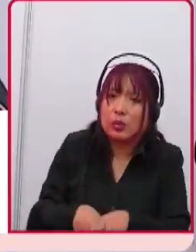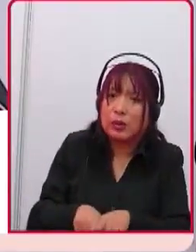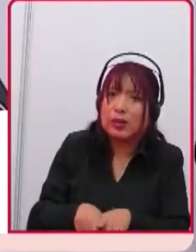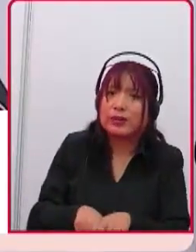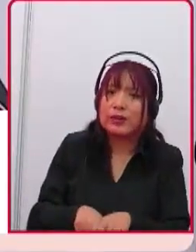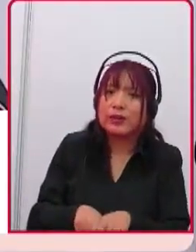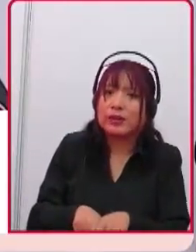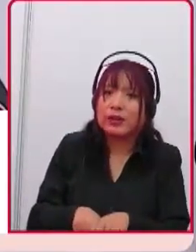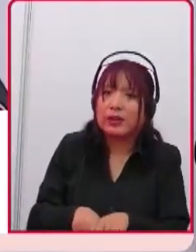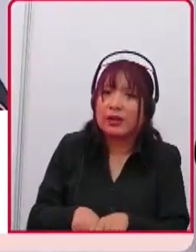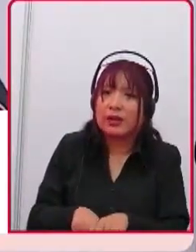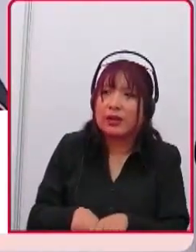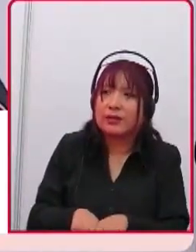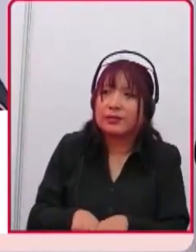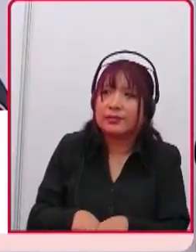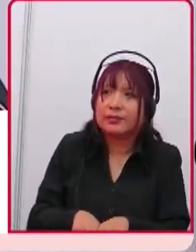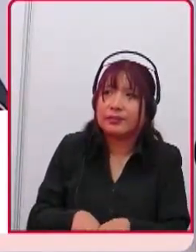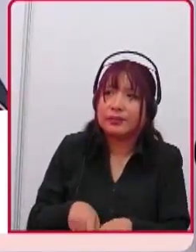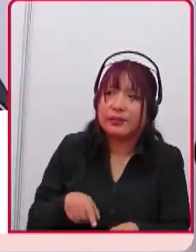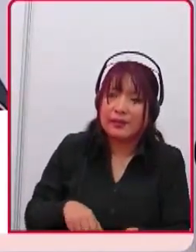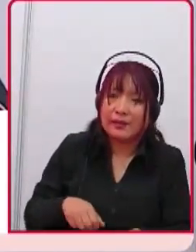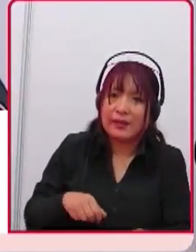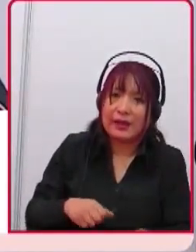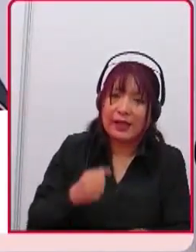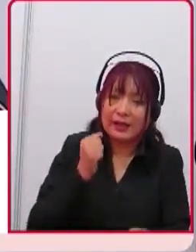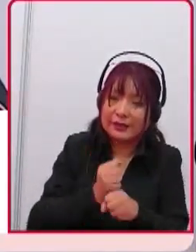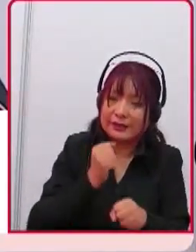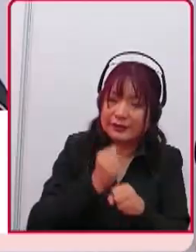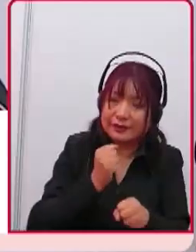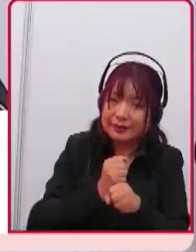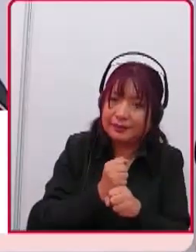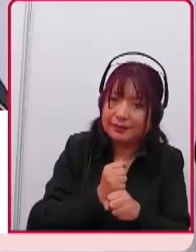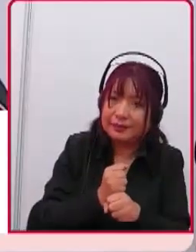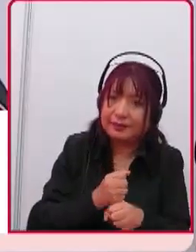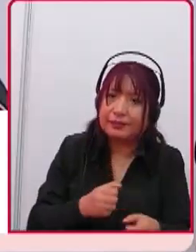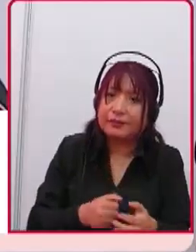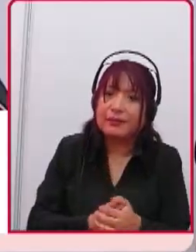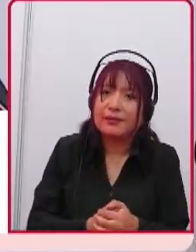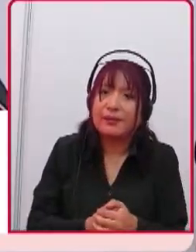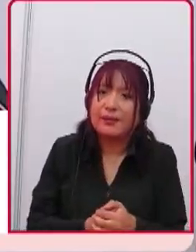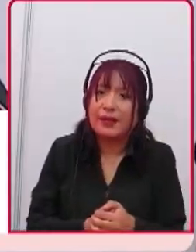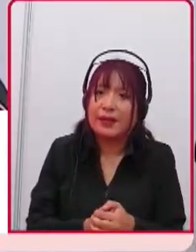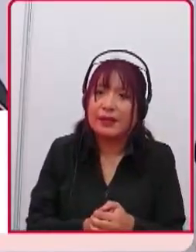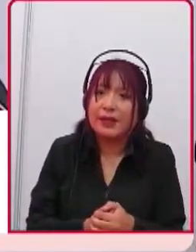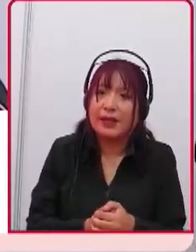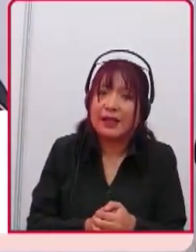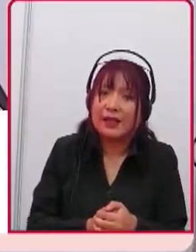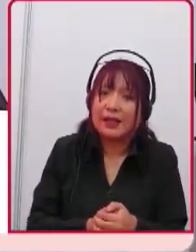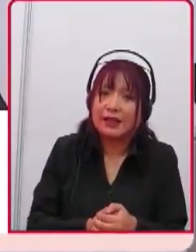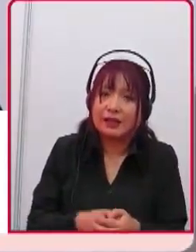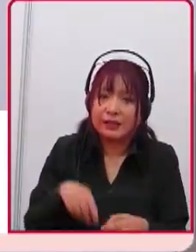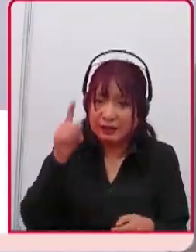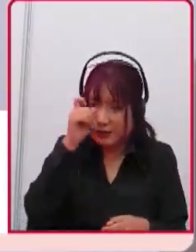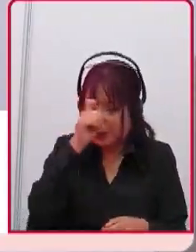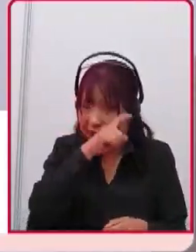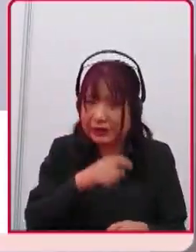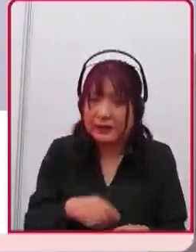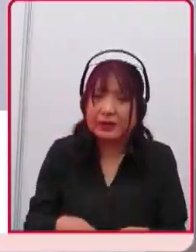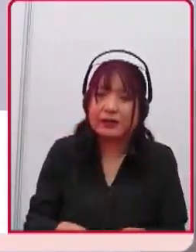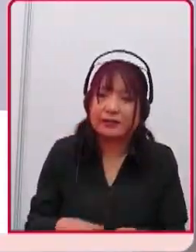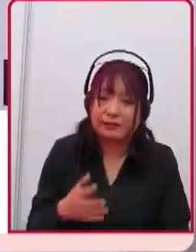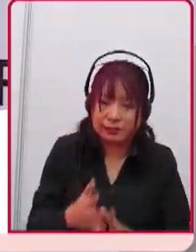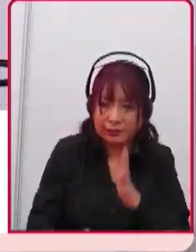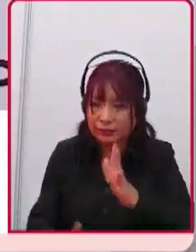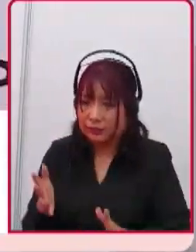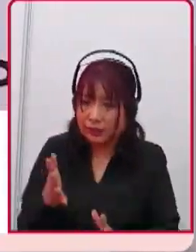¿Qué medidas preventivas se está tomando para que este robot se dañe? Porque sabemos que hay humedad, hay polvos